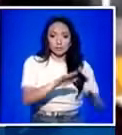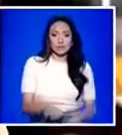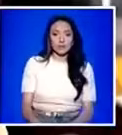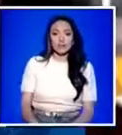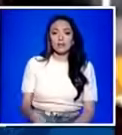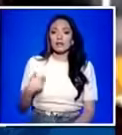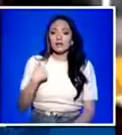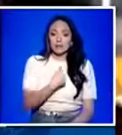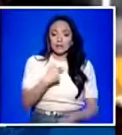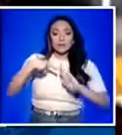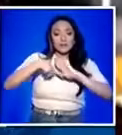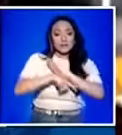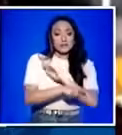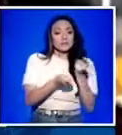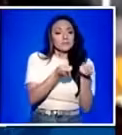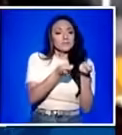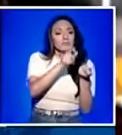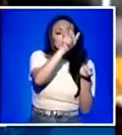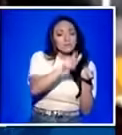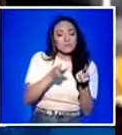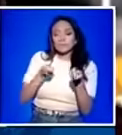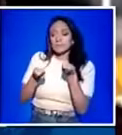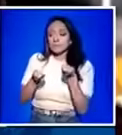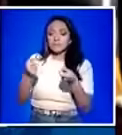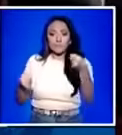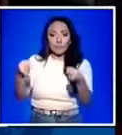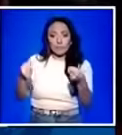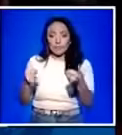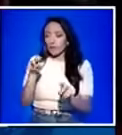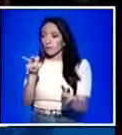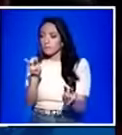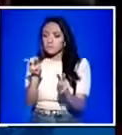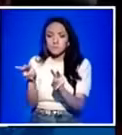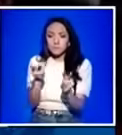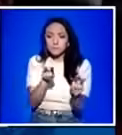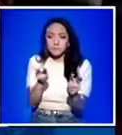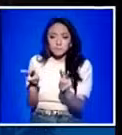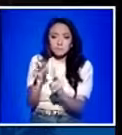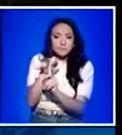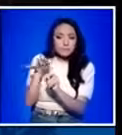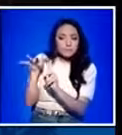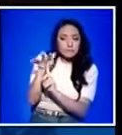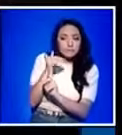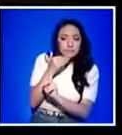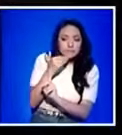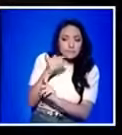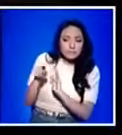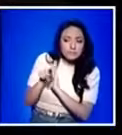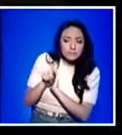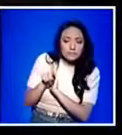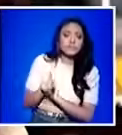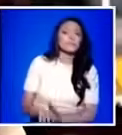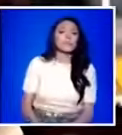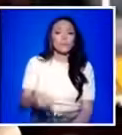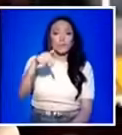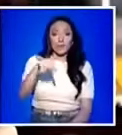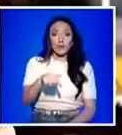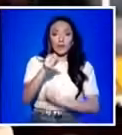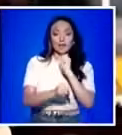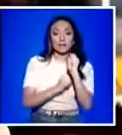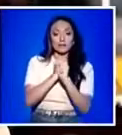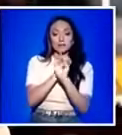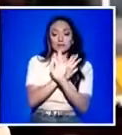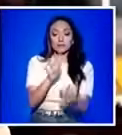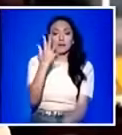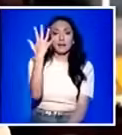controles minuciosos de vehículos y de personas para tratar de identificar situaciones que tengan que ver con terrorismo. En lo que va del año, más de